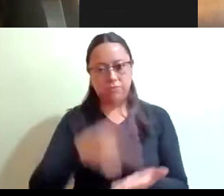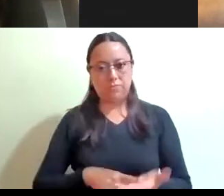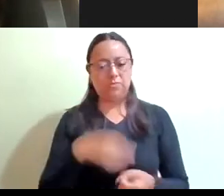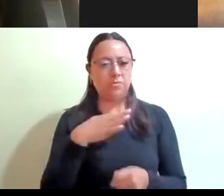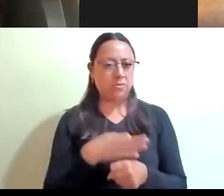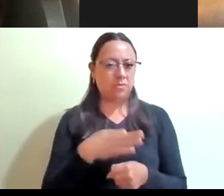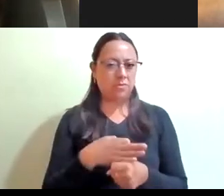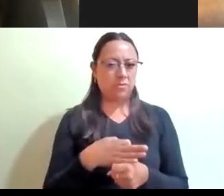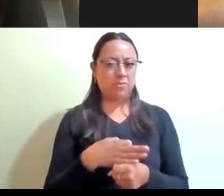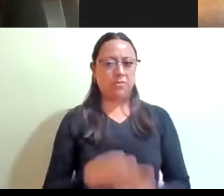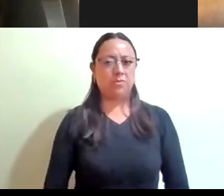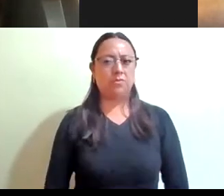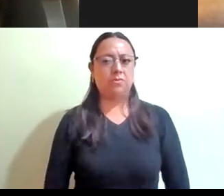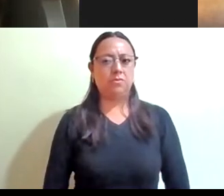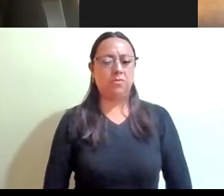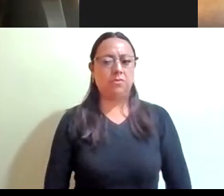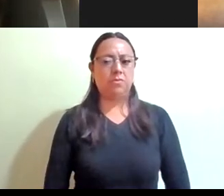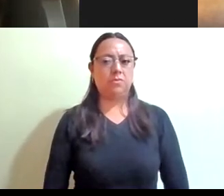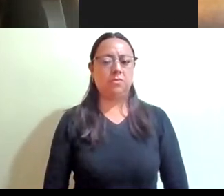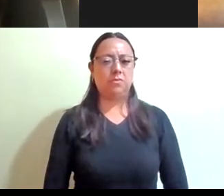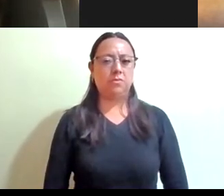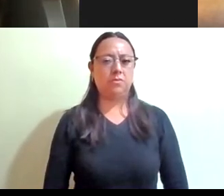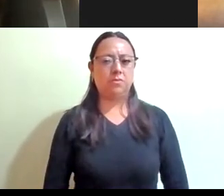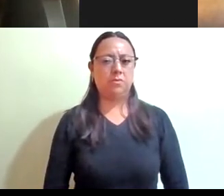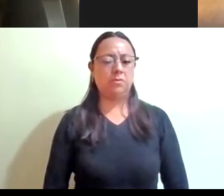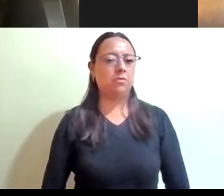ver con lo que se está